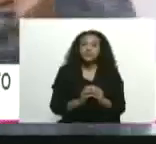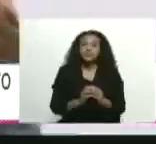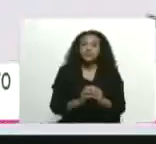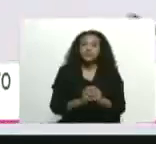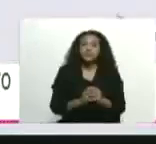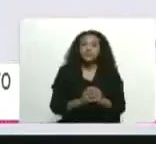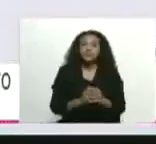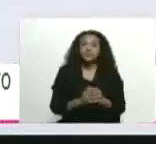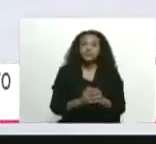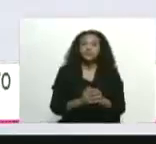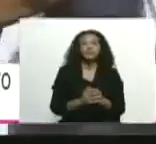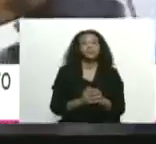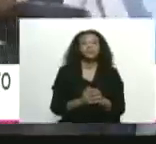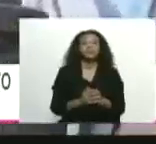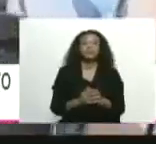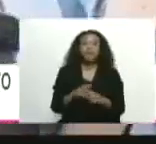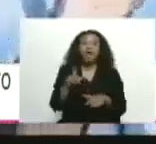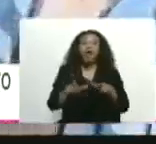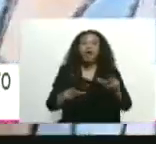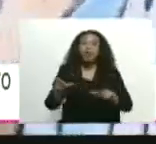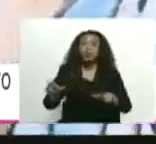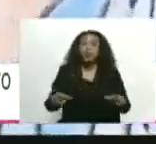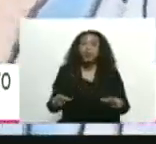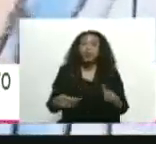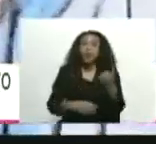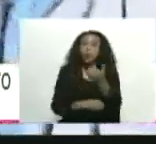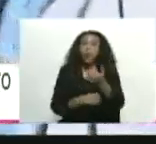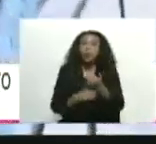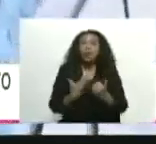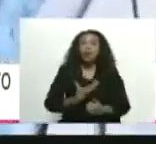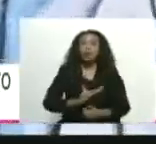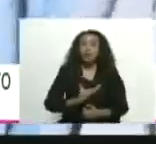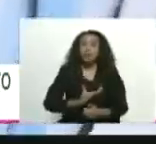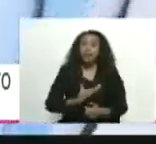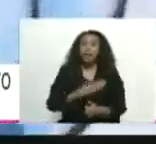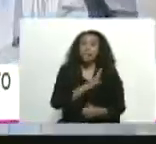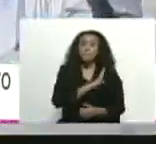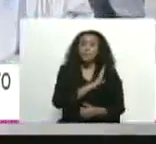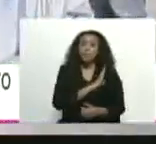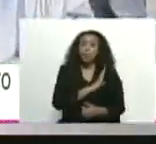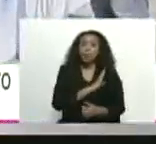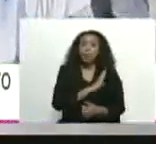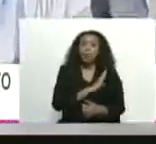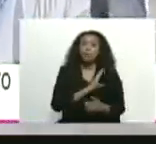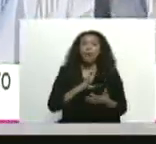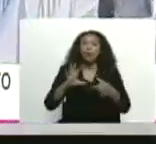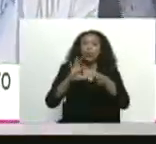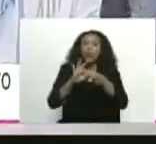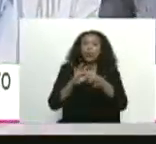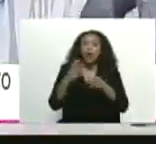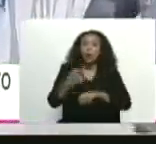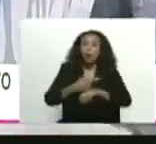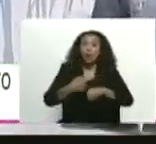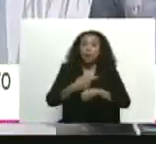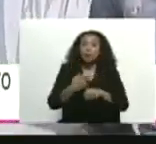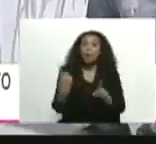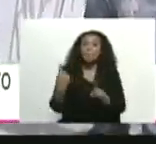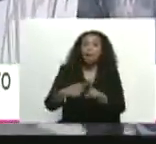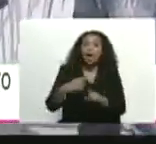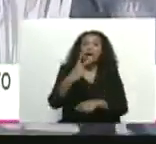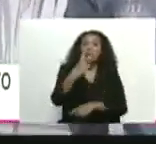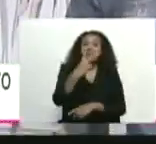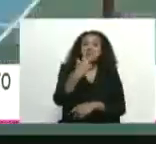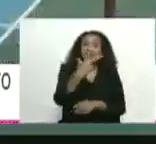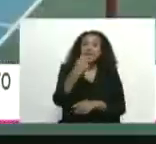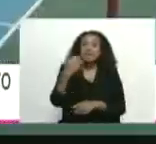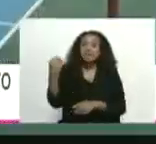Articulación con el equipo de la alcaldía, articulación con las articulación con la gobernación. Más de